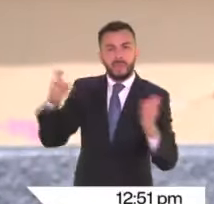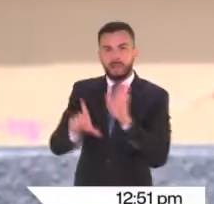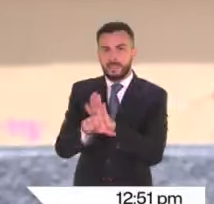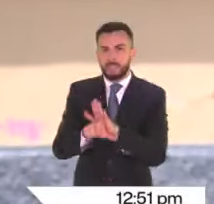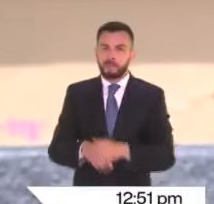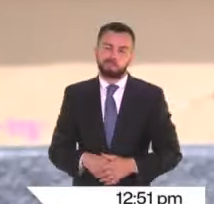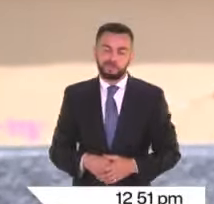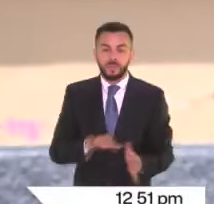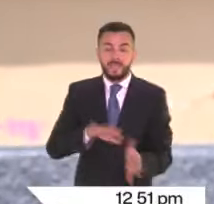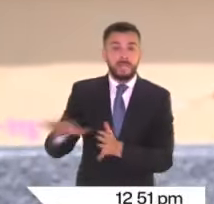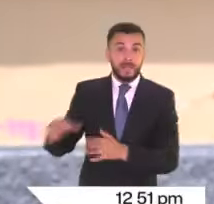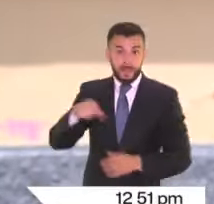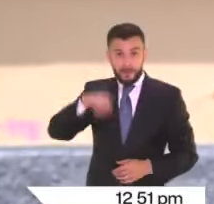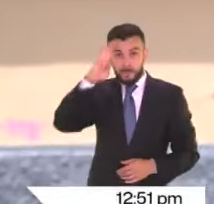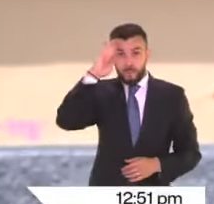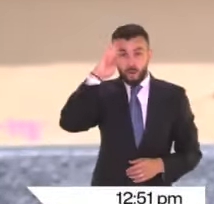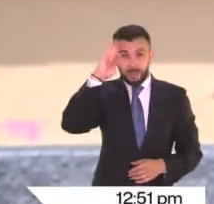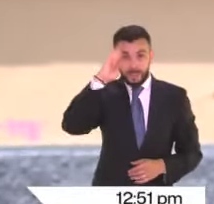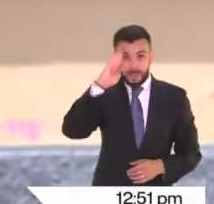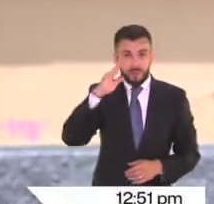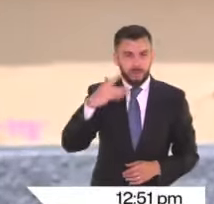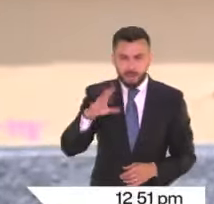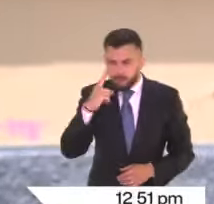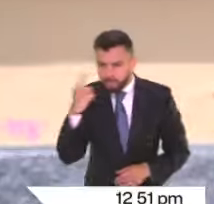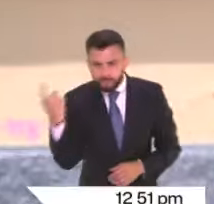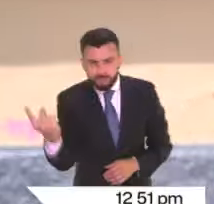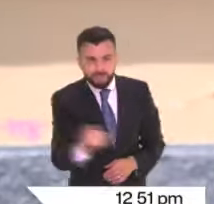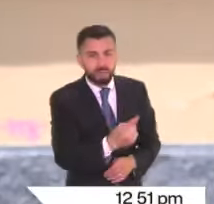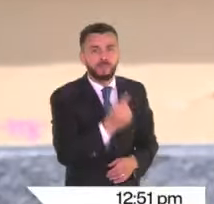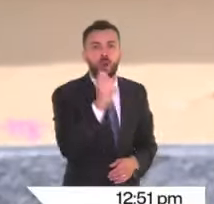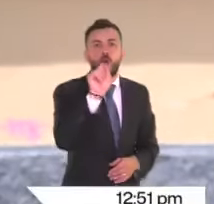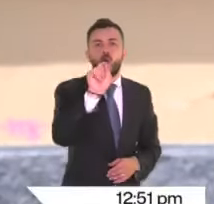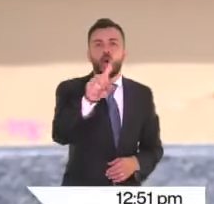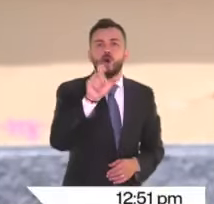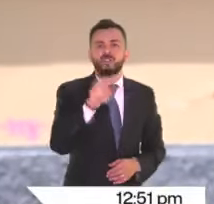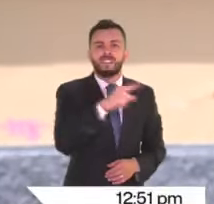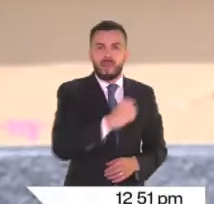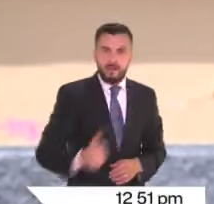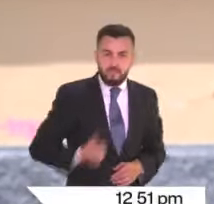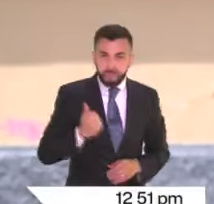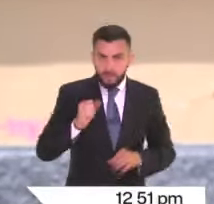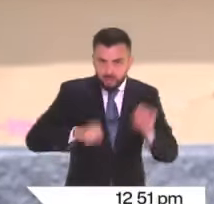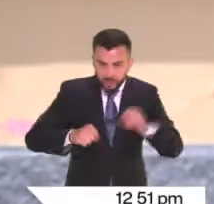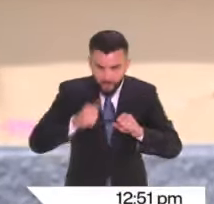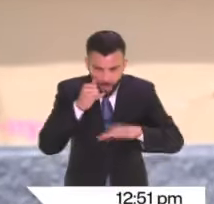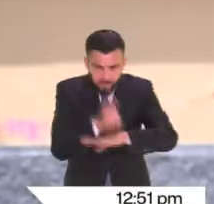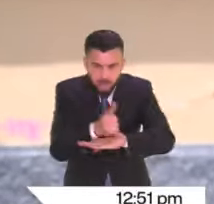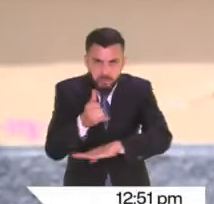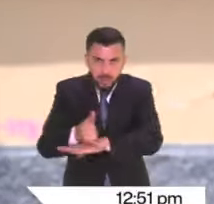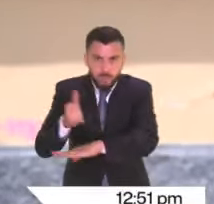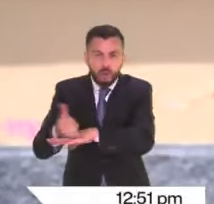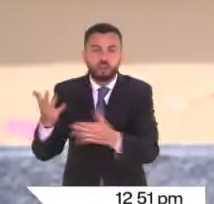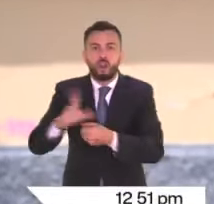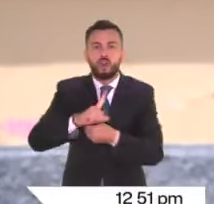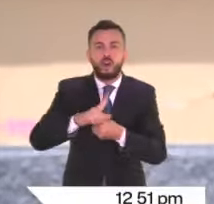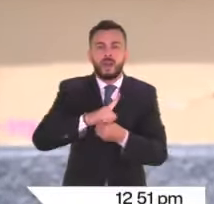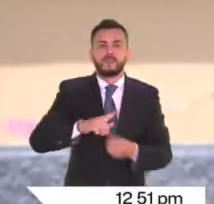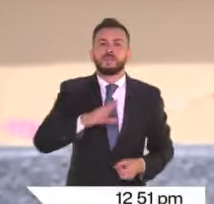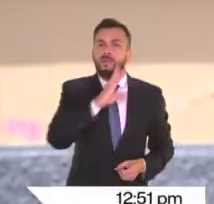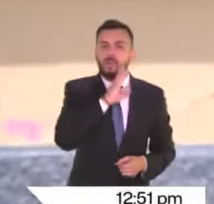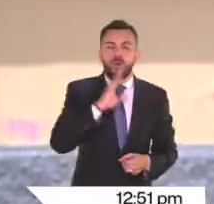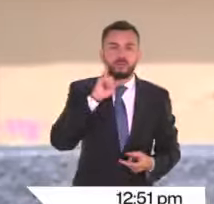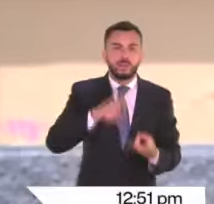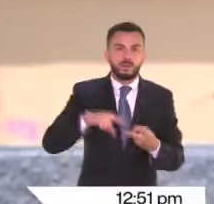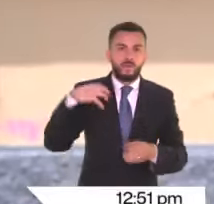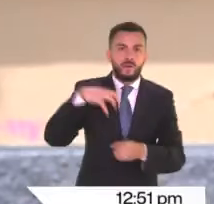redada de la policía en Bogotá fueron detenidos 11 presuntos abusadores sexuales de menores que delinquían en las localidades de Bosa, Ciudad Bolívar